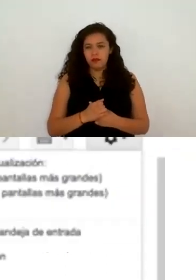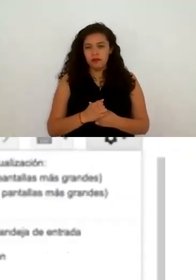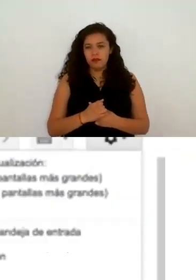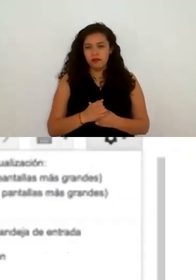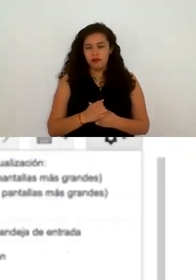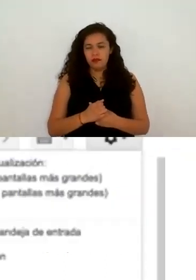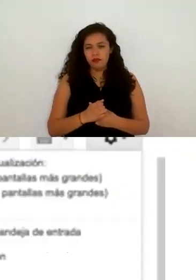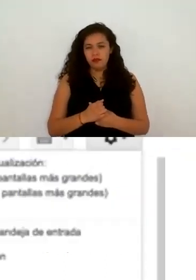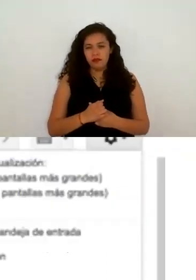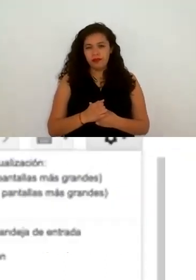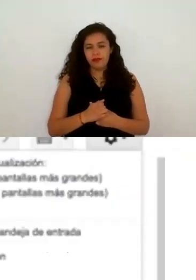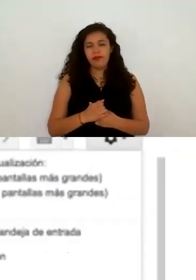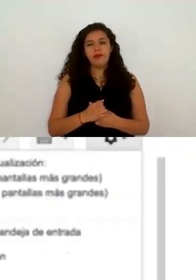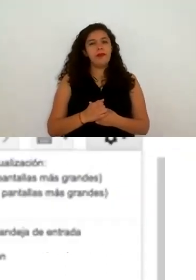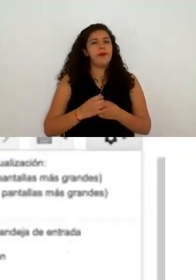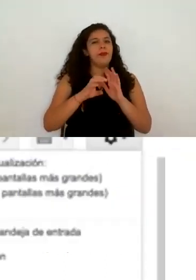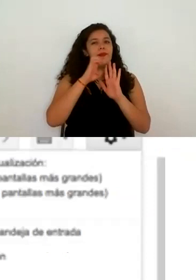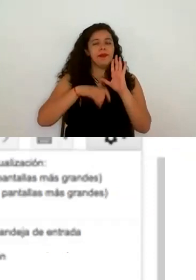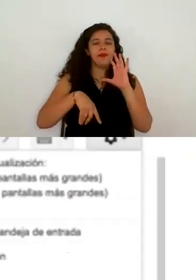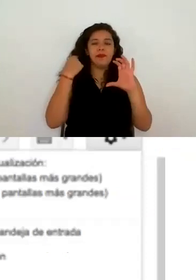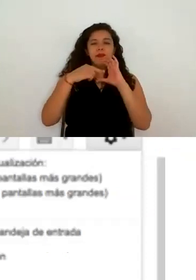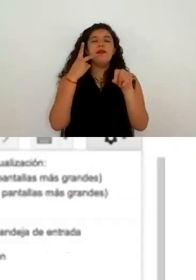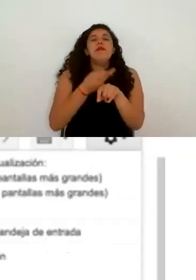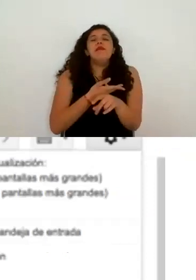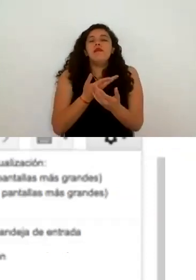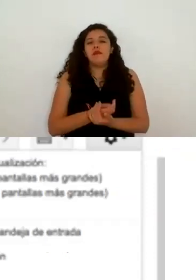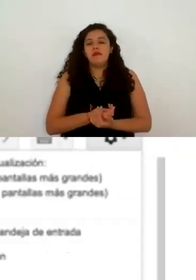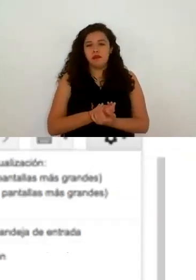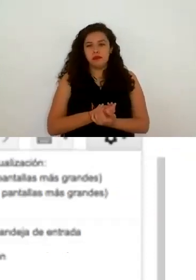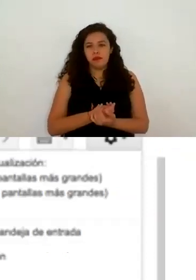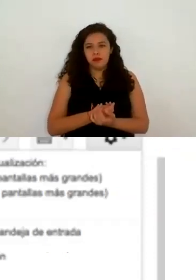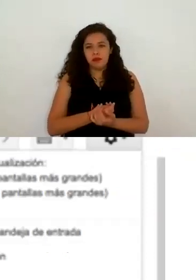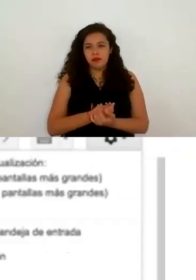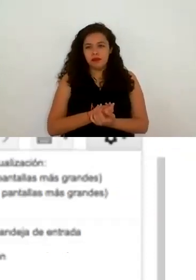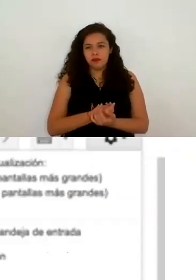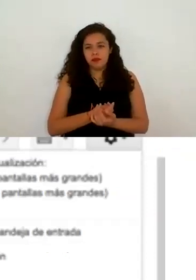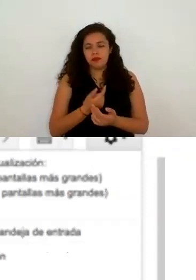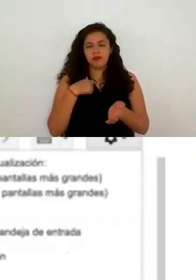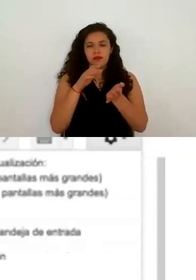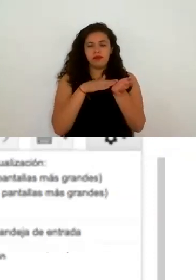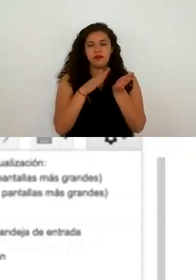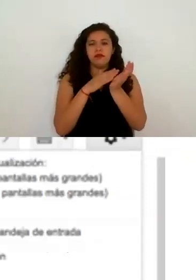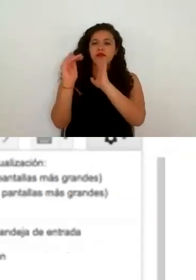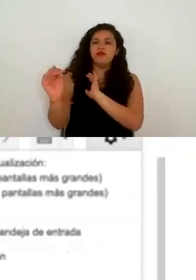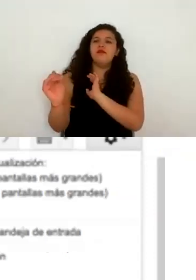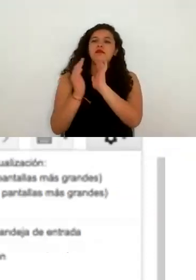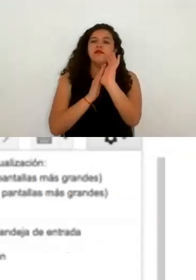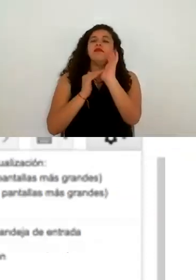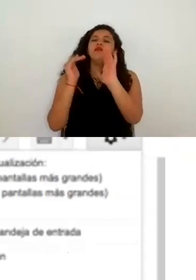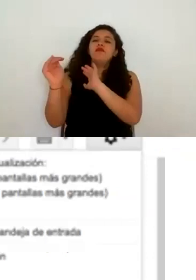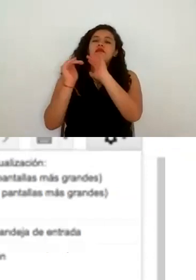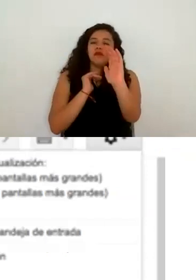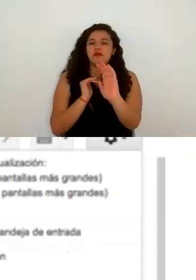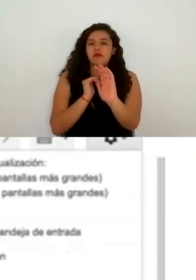En el caso del correo electrónico, ¿qué sucede? Recibimos documentación pues, de los asuntos